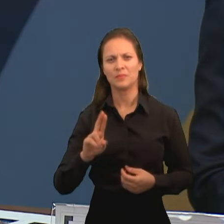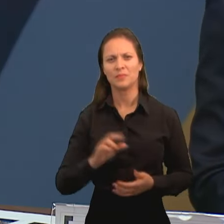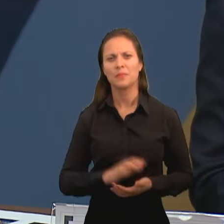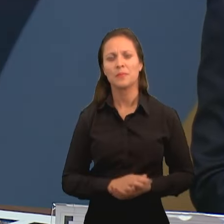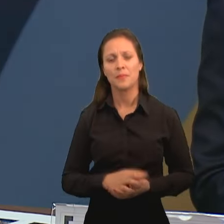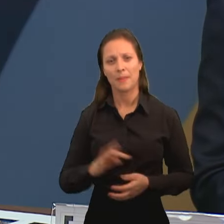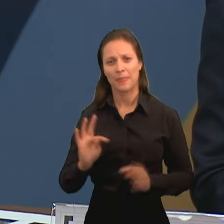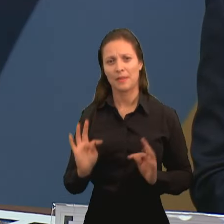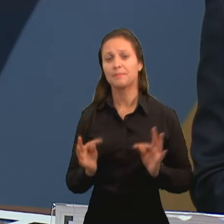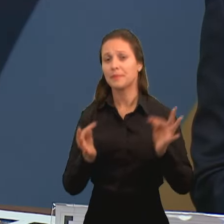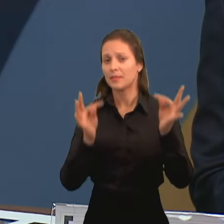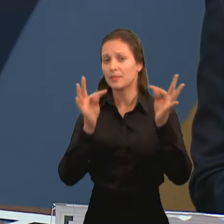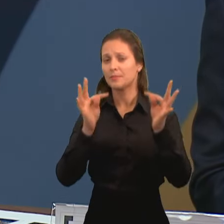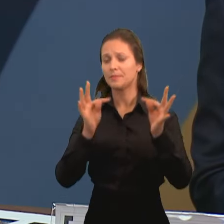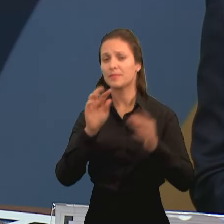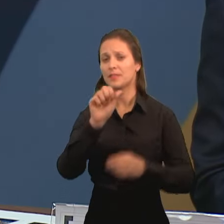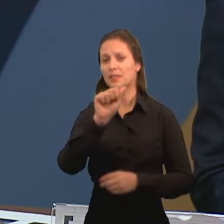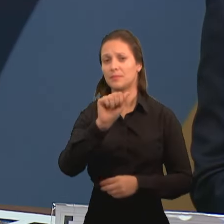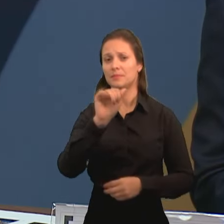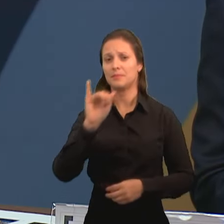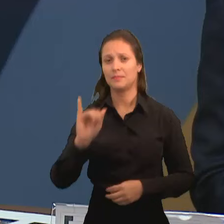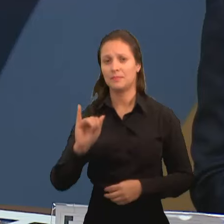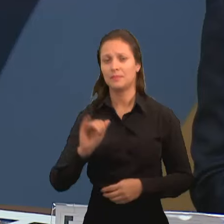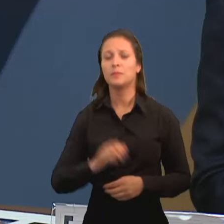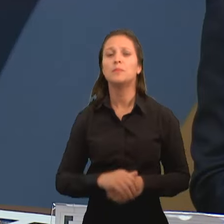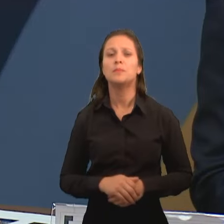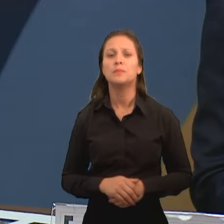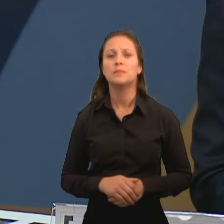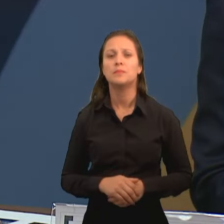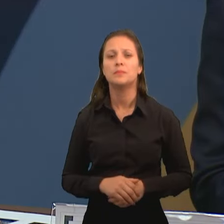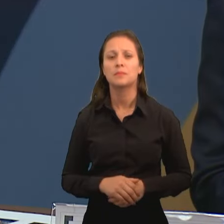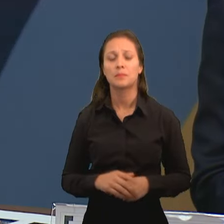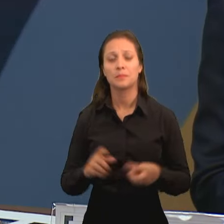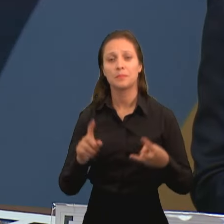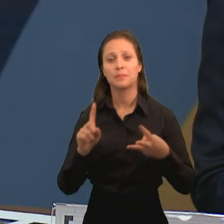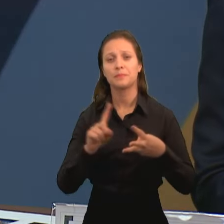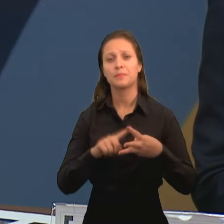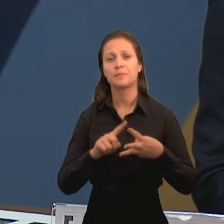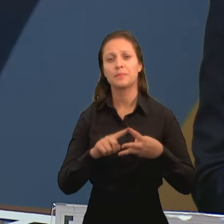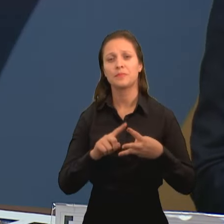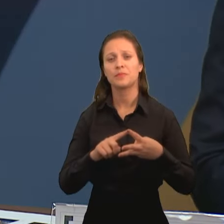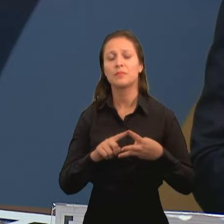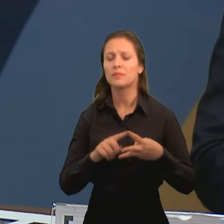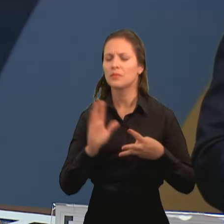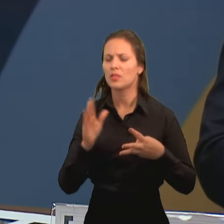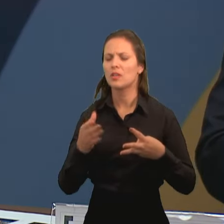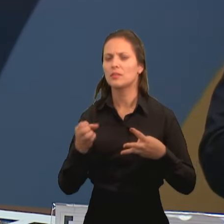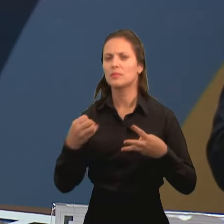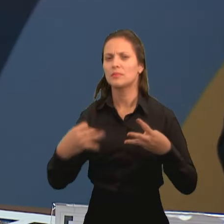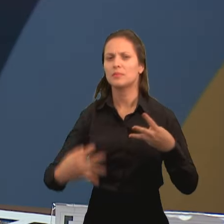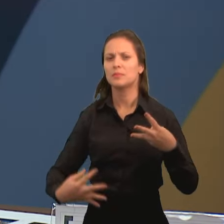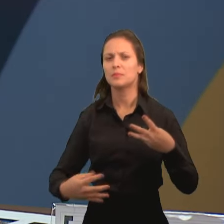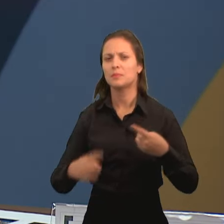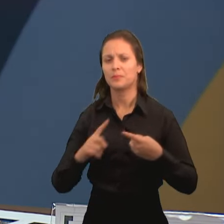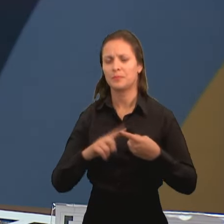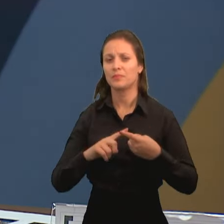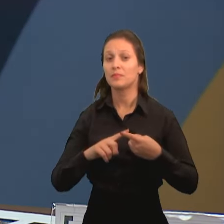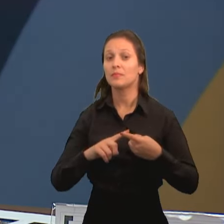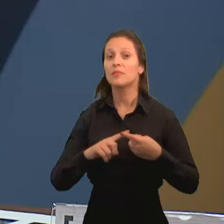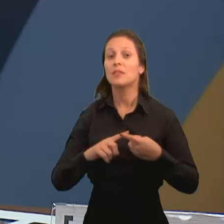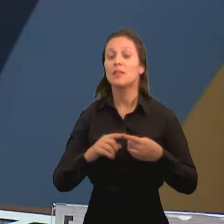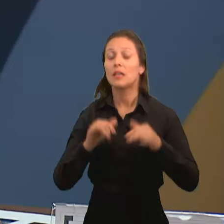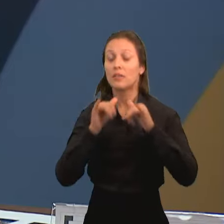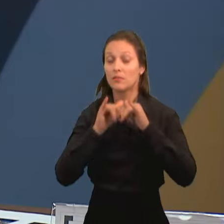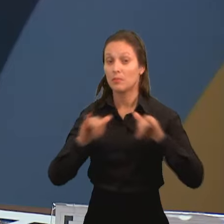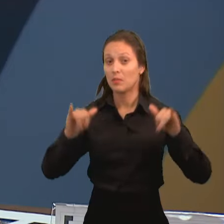el amplio uso de la inteligencia artificial. El primer factor que se mencionó antes, la amplia